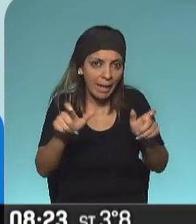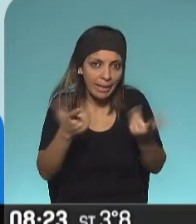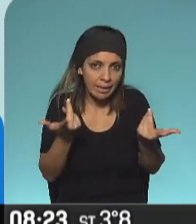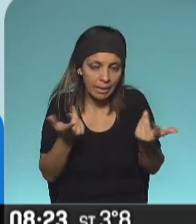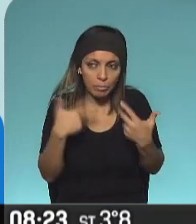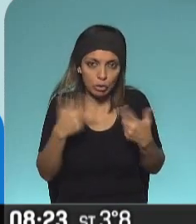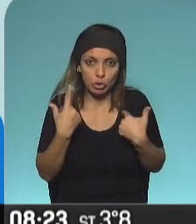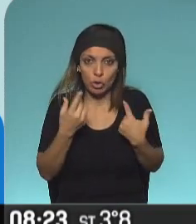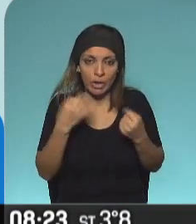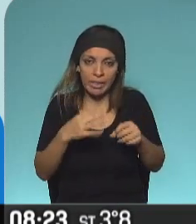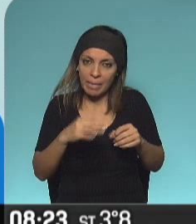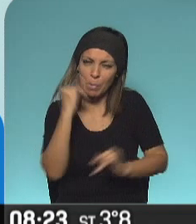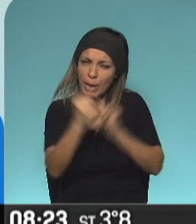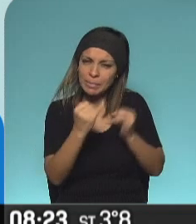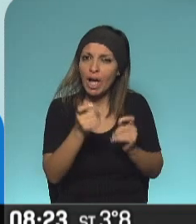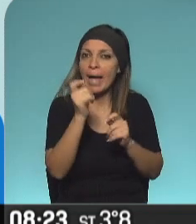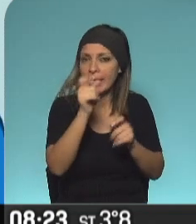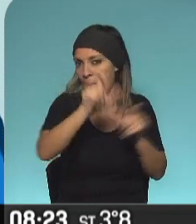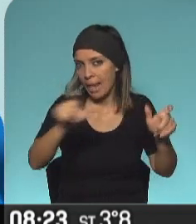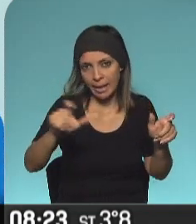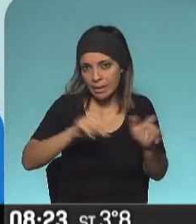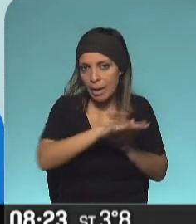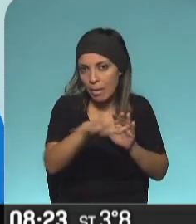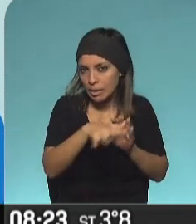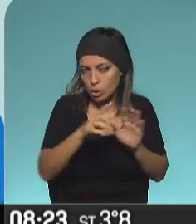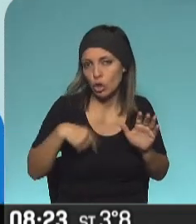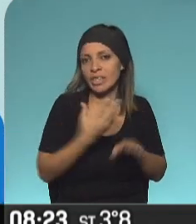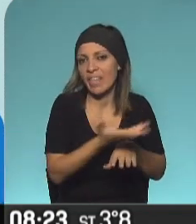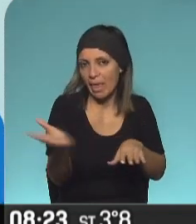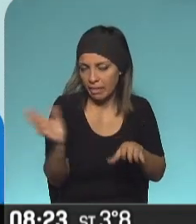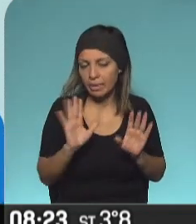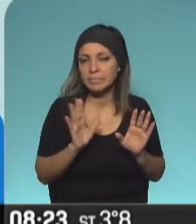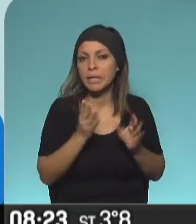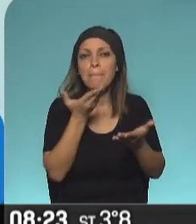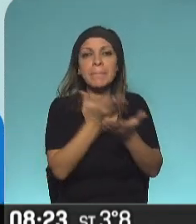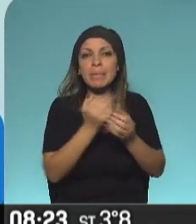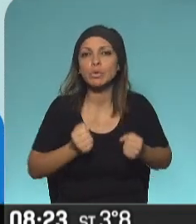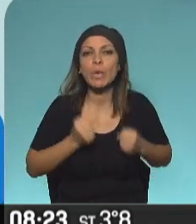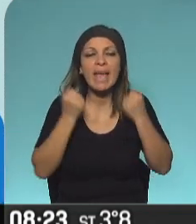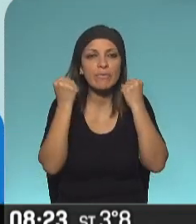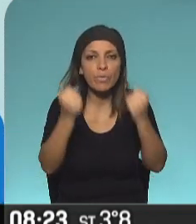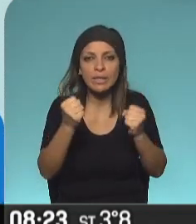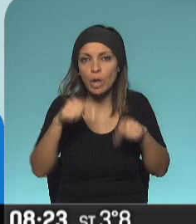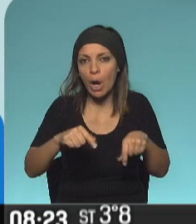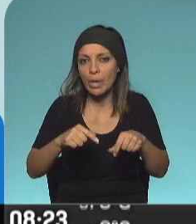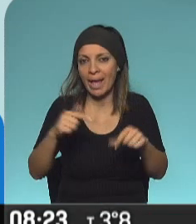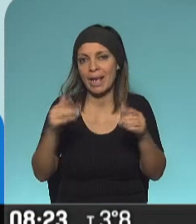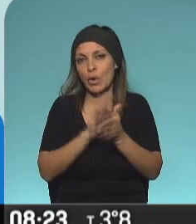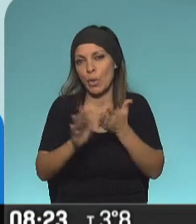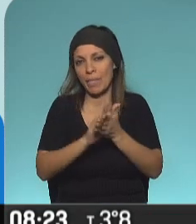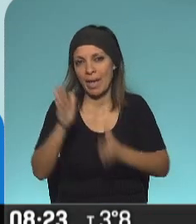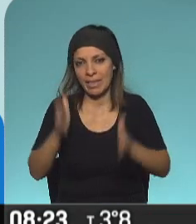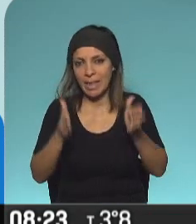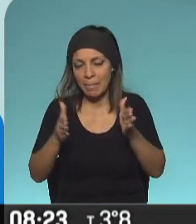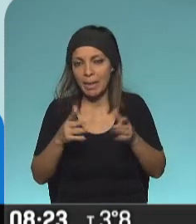debemos nuestra explicación y la transparencia de nuestros datos, les pedimos un esfuerzo suplementario en este periodo y les dijimos que